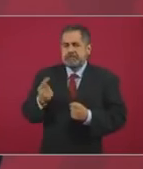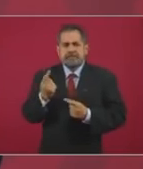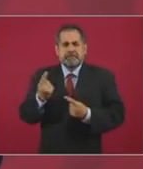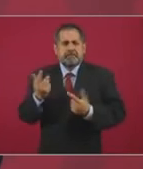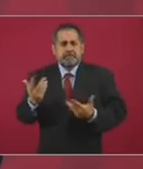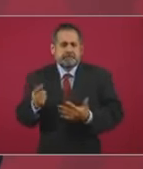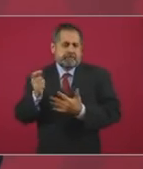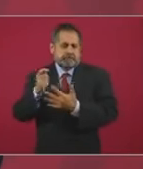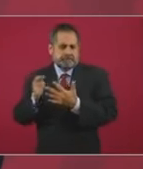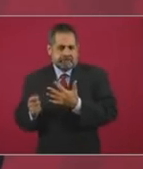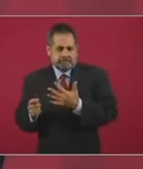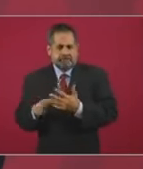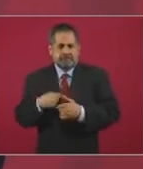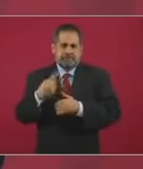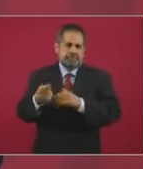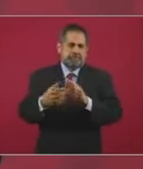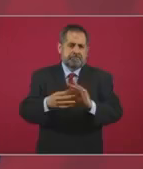Vamos a